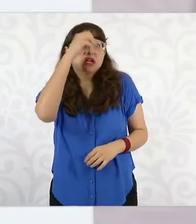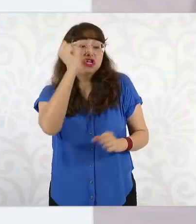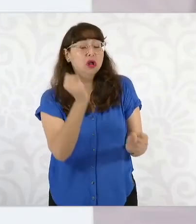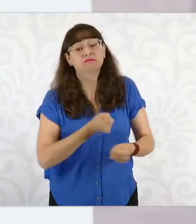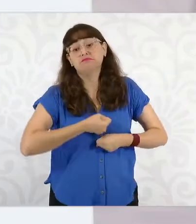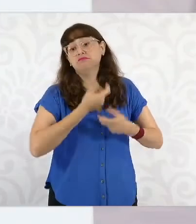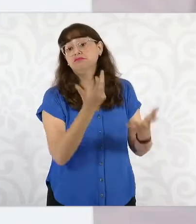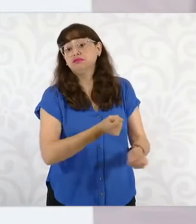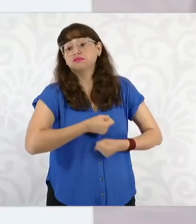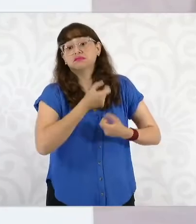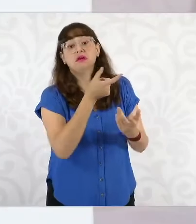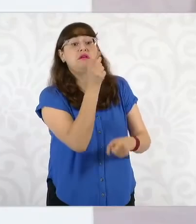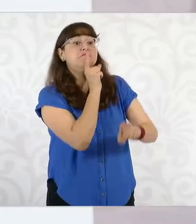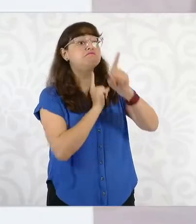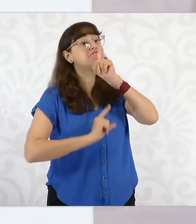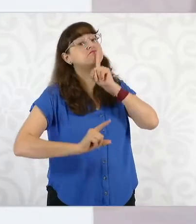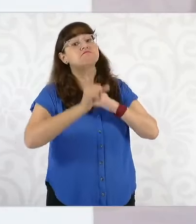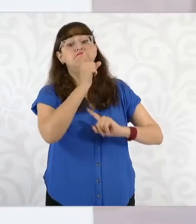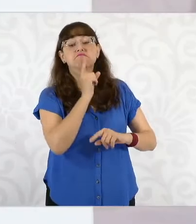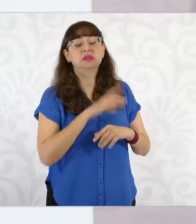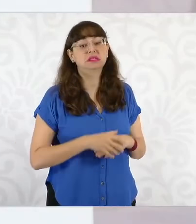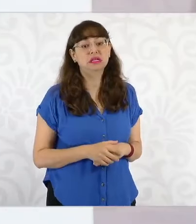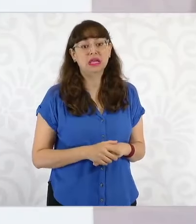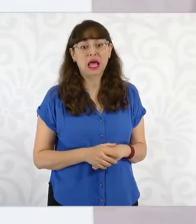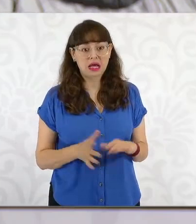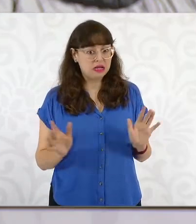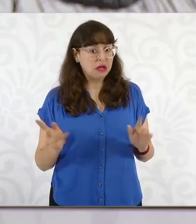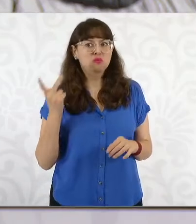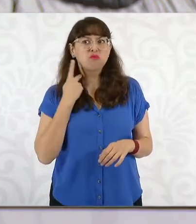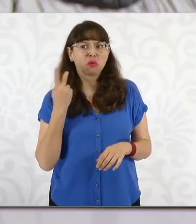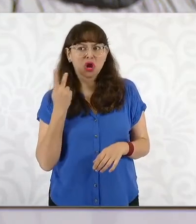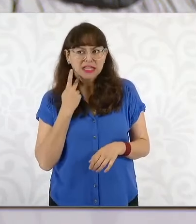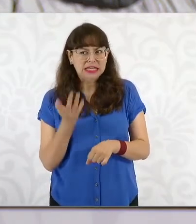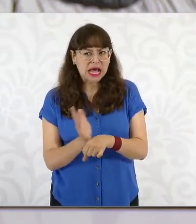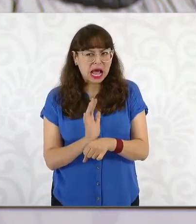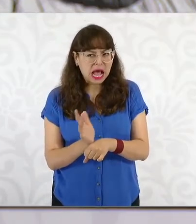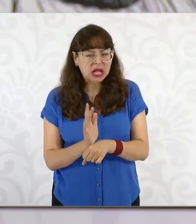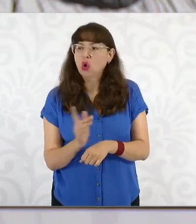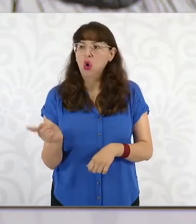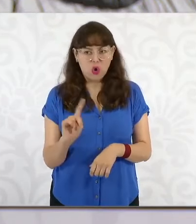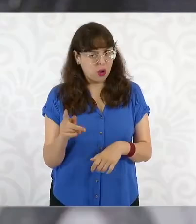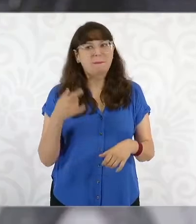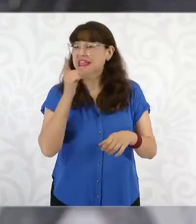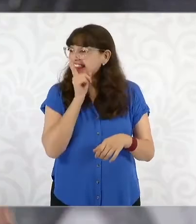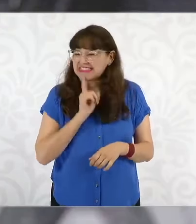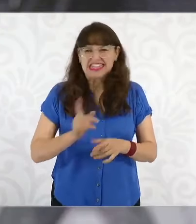mentiras. Ya, repito, ya no es política ficción, ya es mentira. Bueno, dicen